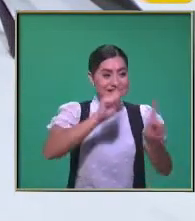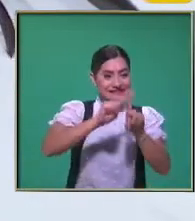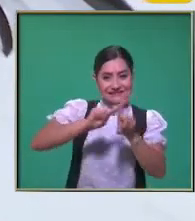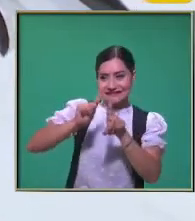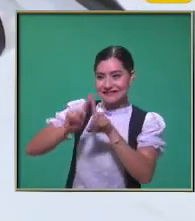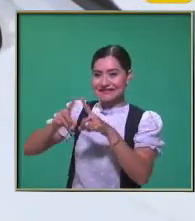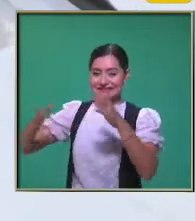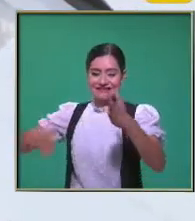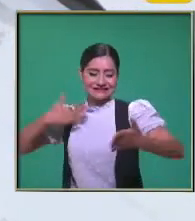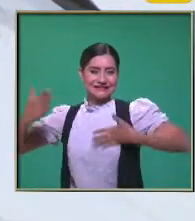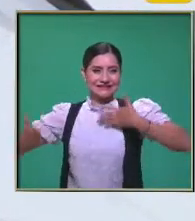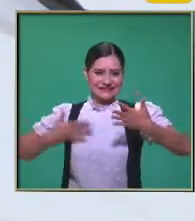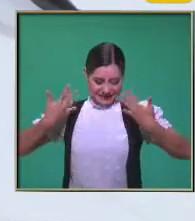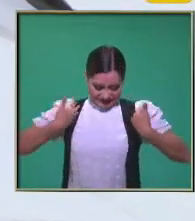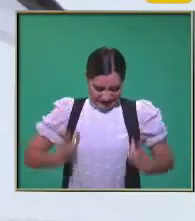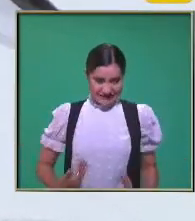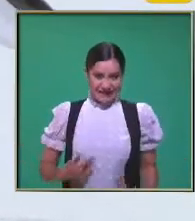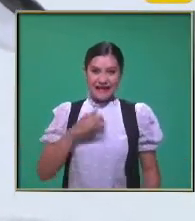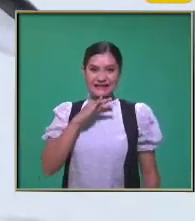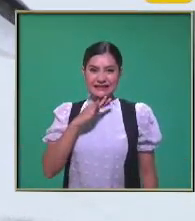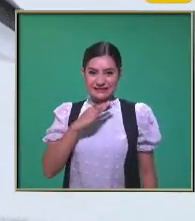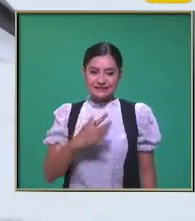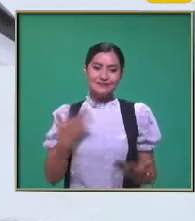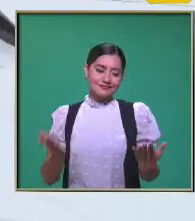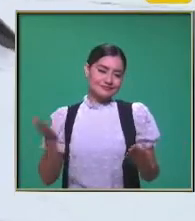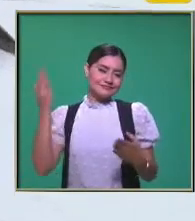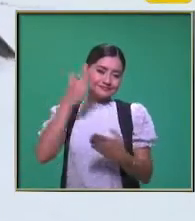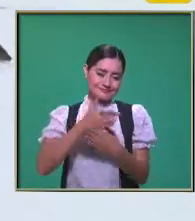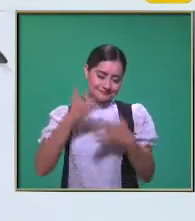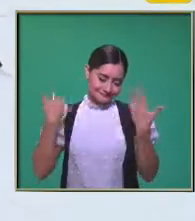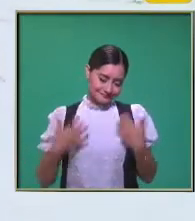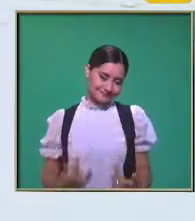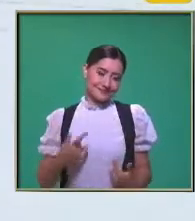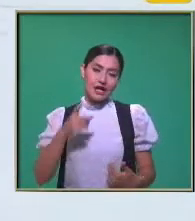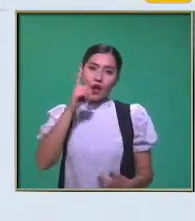divertidísimos, llenísimos de lodo, ya luego nos metimos a la pila y nos enjuagamos.